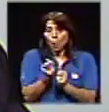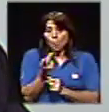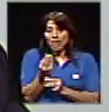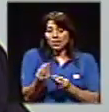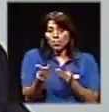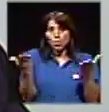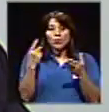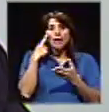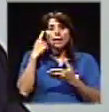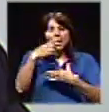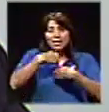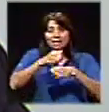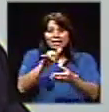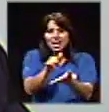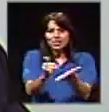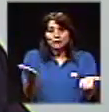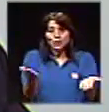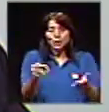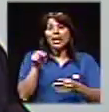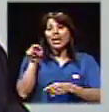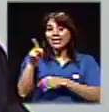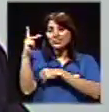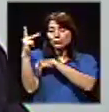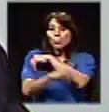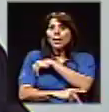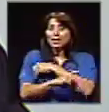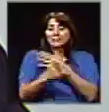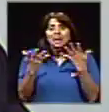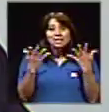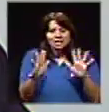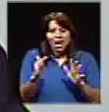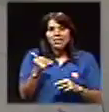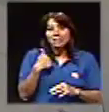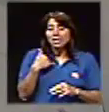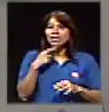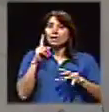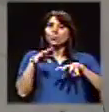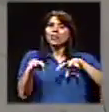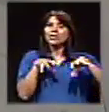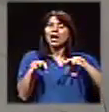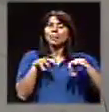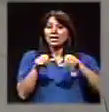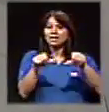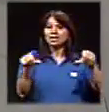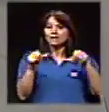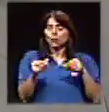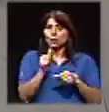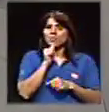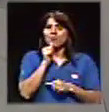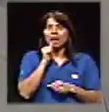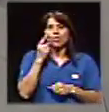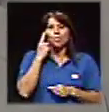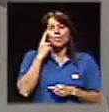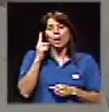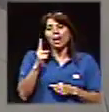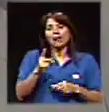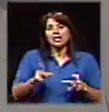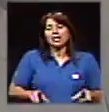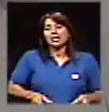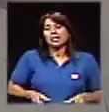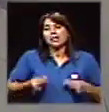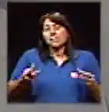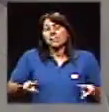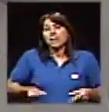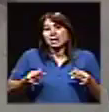eso es un país que ya tiene una dinámica de sector privado, reitero, con superávits como para poder invertir. Ni se diga en este paisito. En Costa